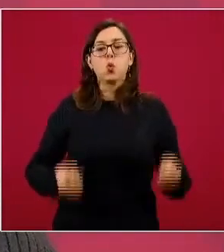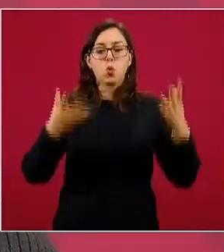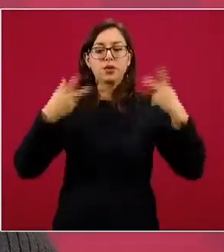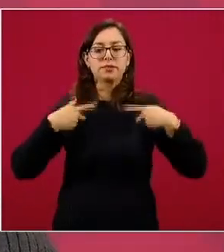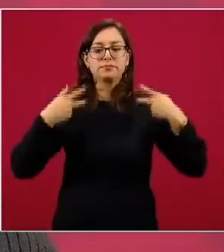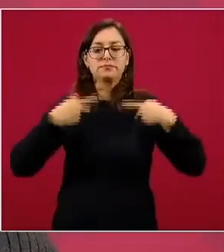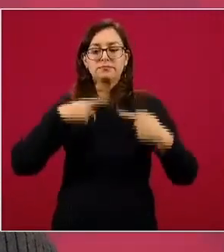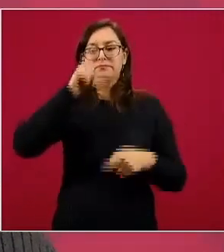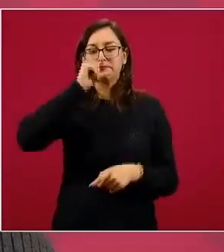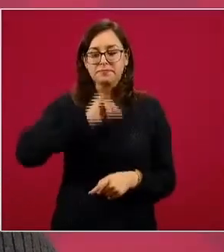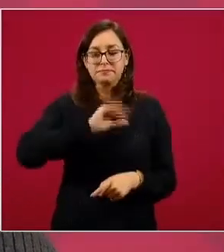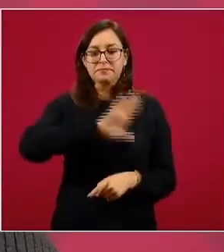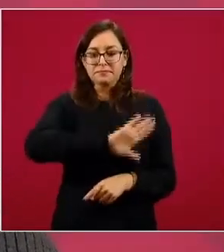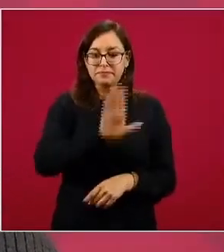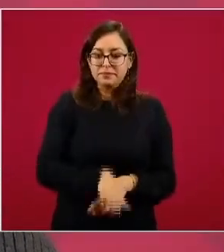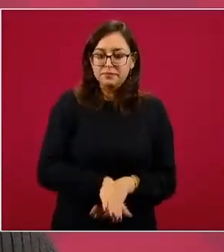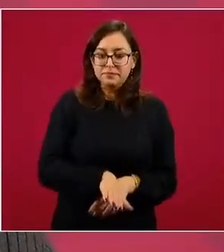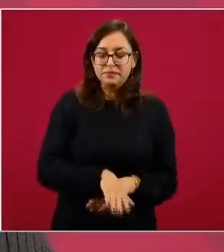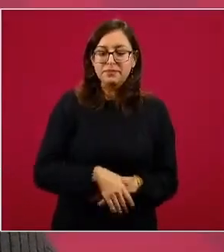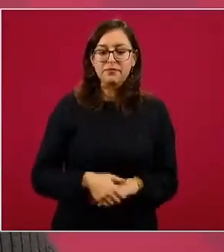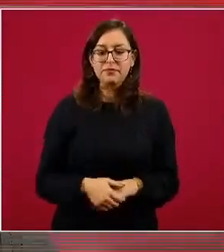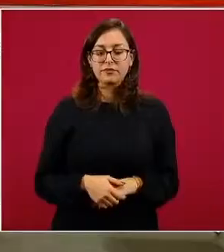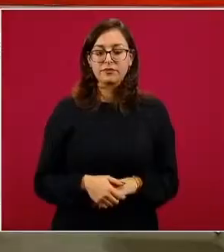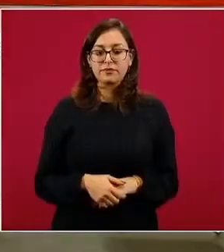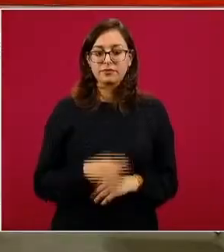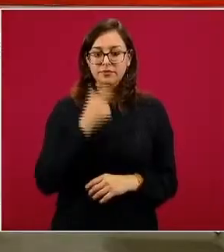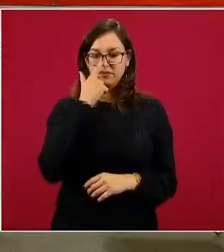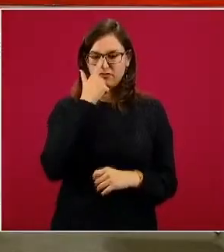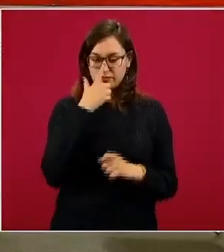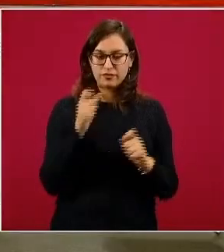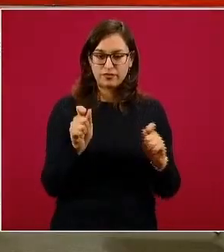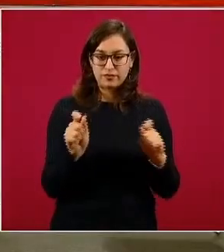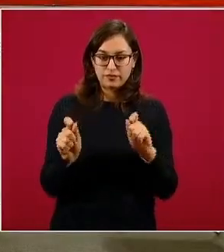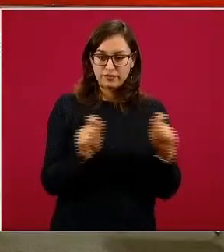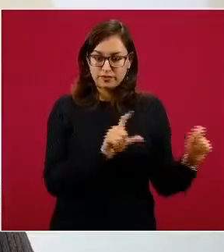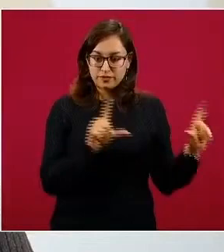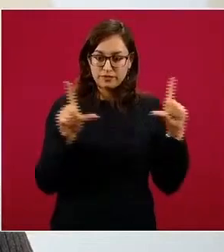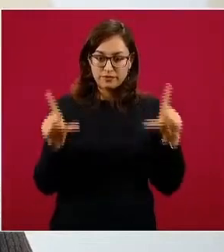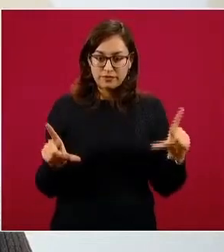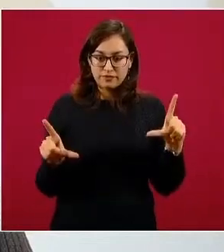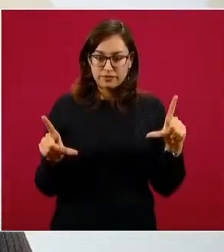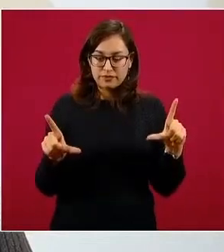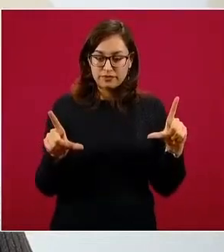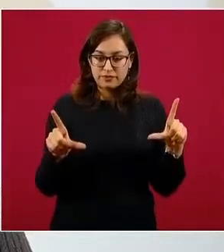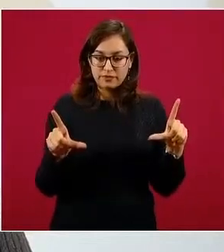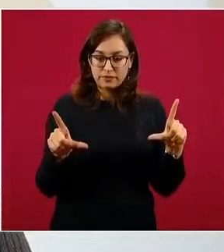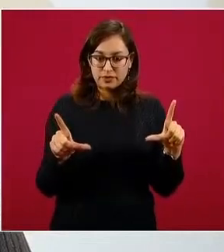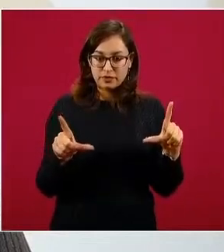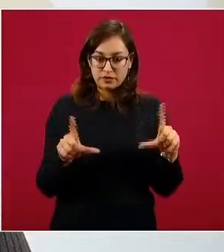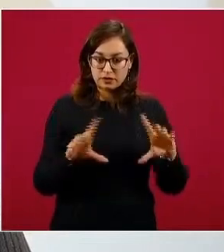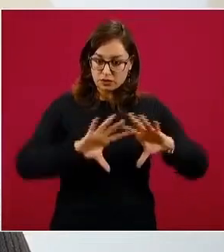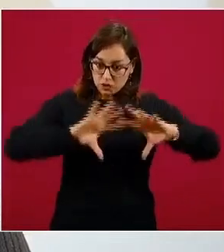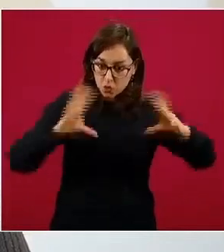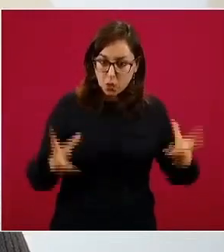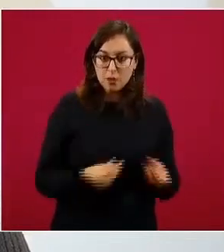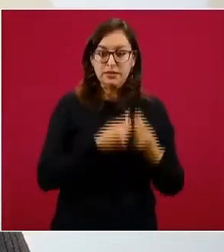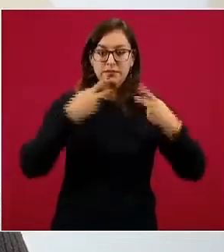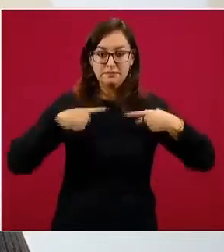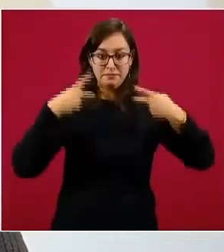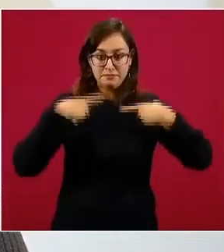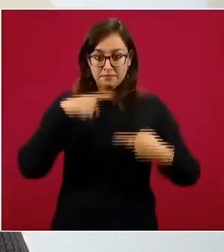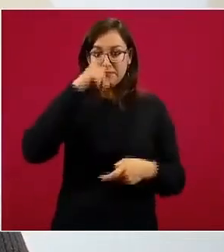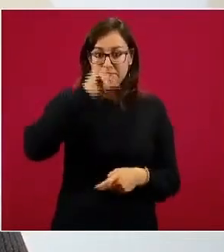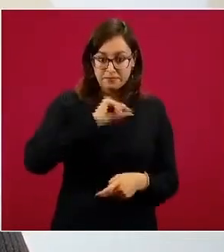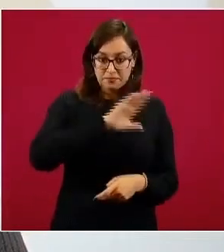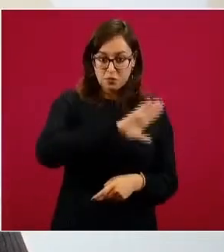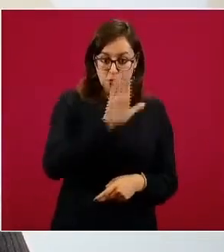que lamentablemente han fallecido. En la primera diapositiva siempre presentamos el número total de personas que ya